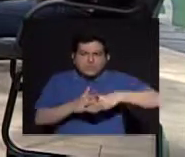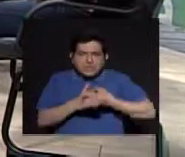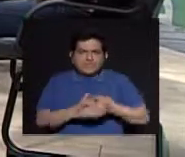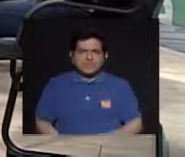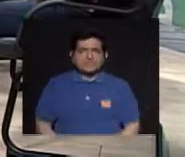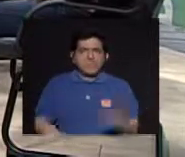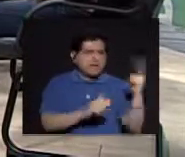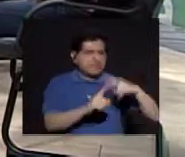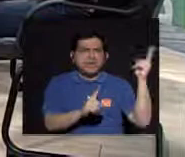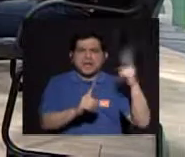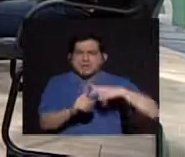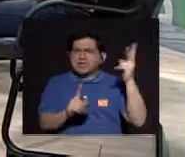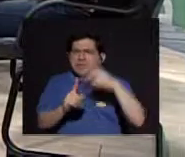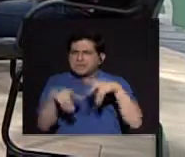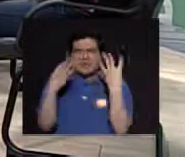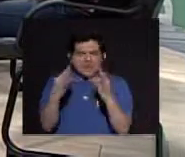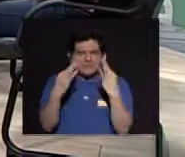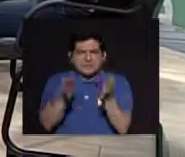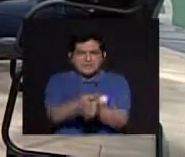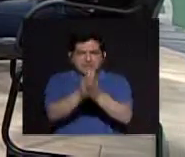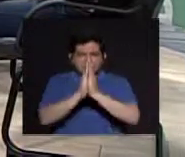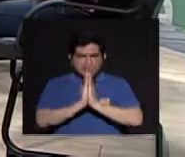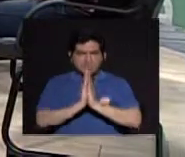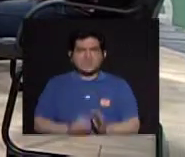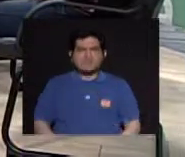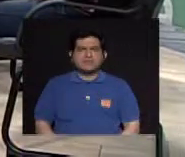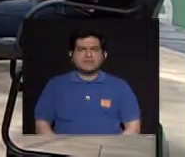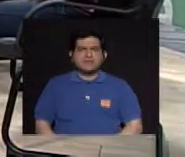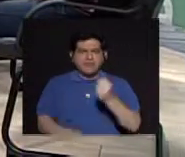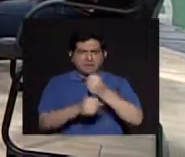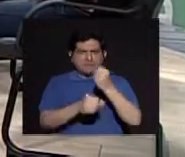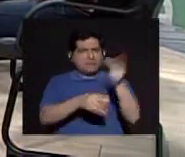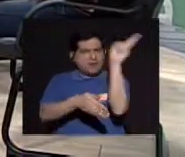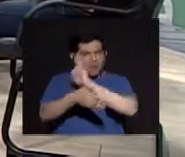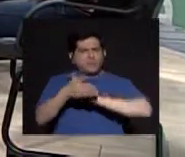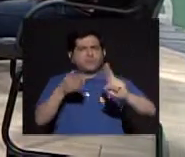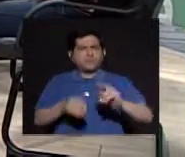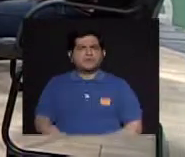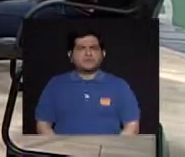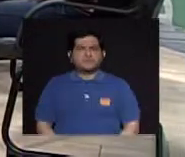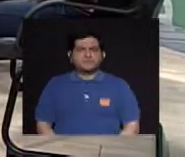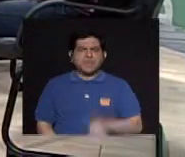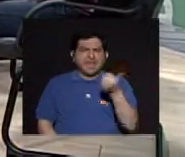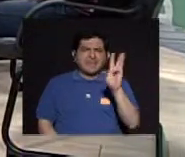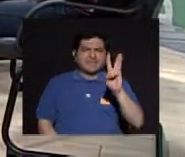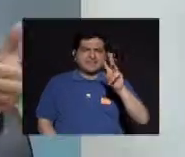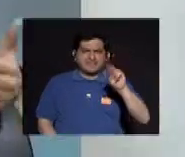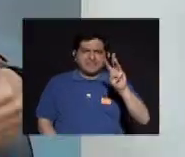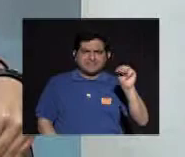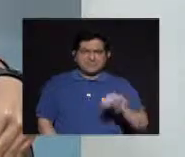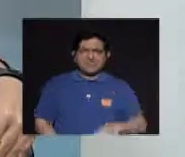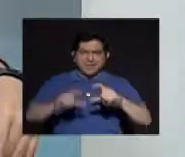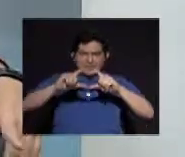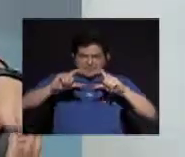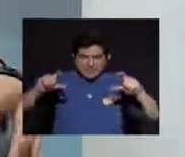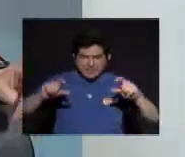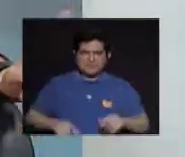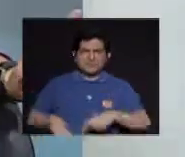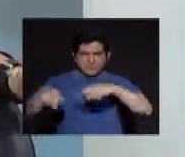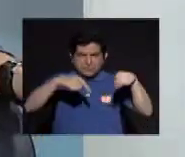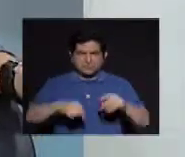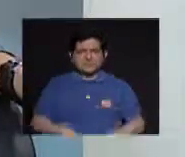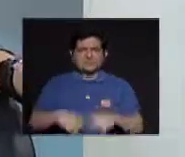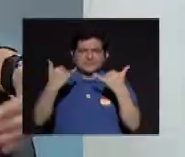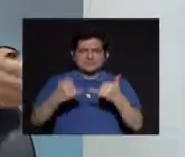o sea, empezamos a aplicar y aplicar y aplicar a todo, y digamos, nuestros trabajos de la universidad se grababan en 16 milímetros.